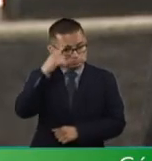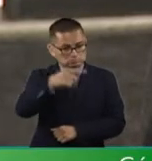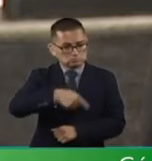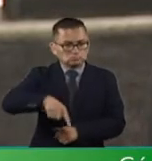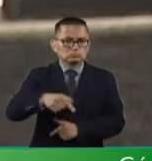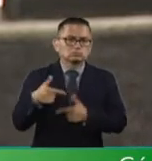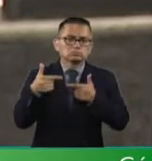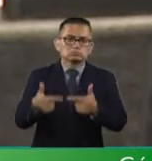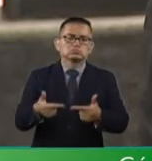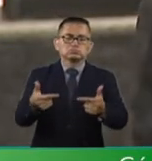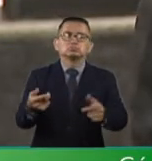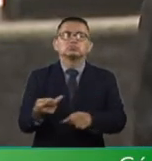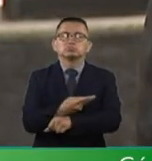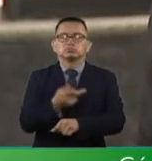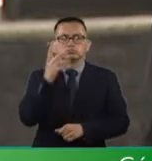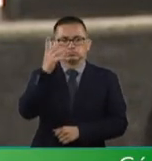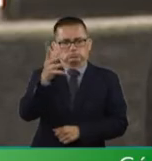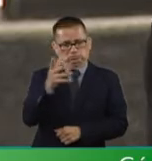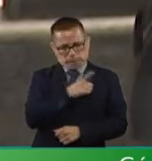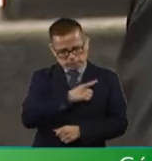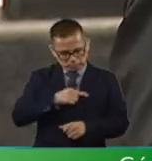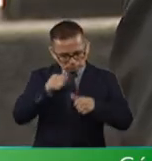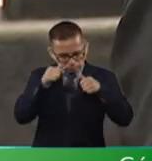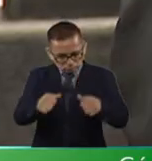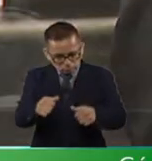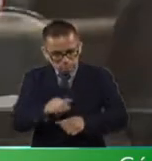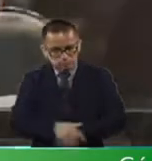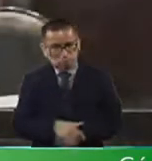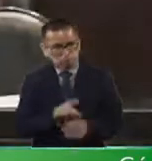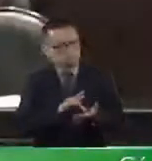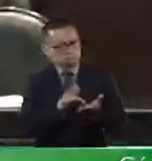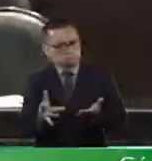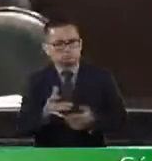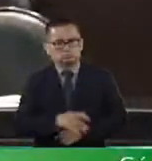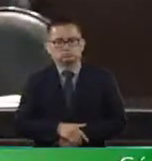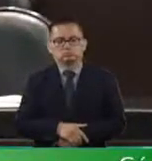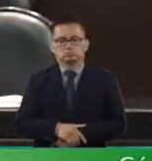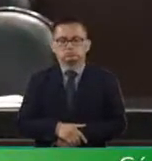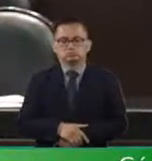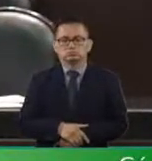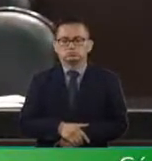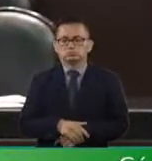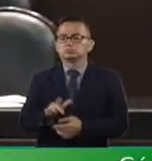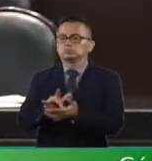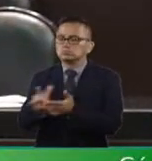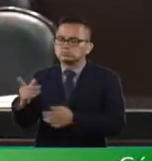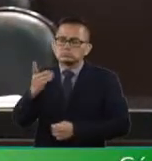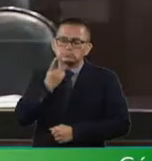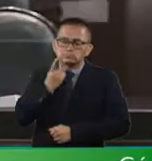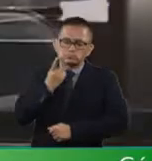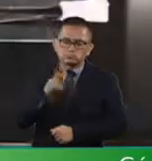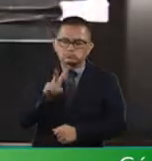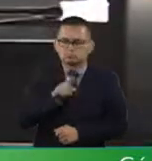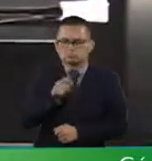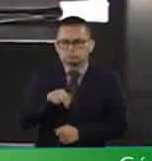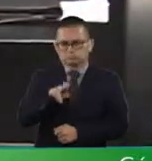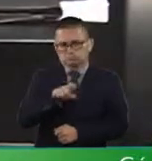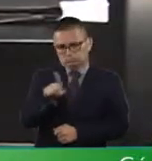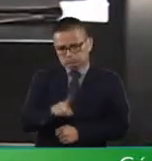generaciones de mexicanas y mexicanos gracias muchas gracias diputado Vázquez